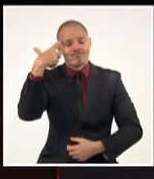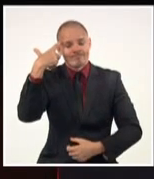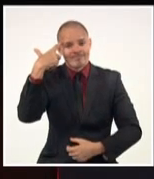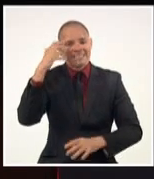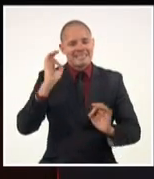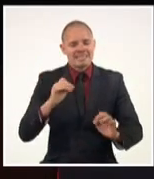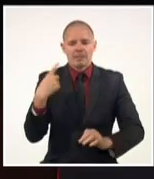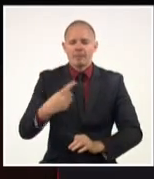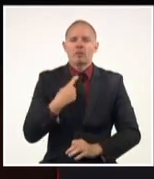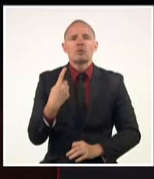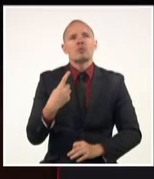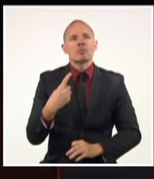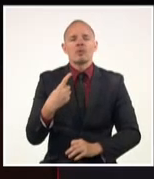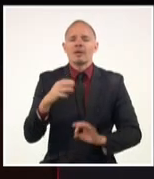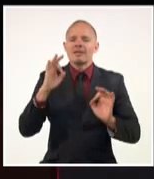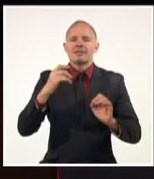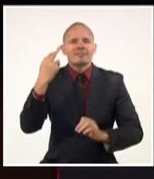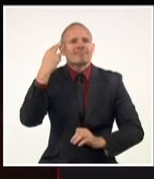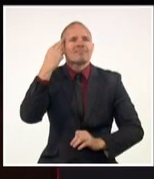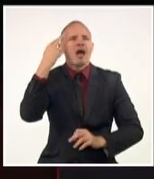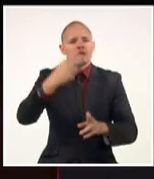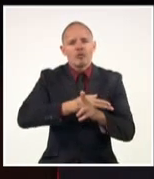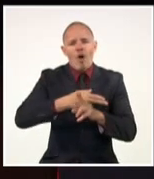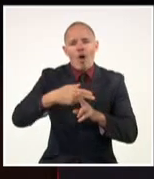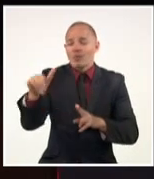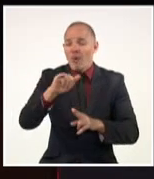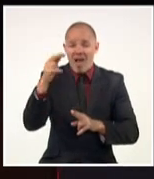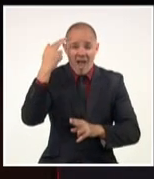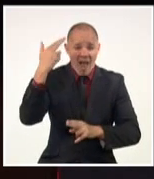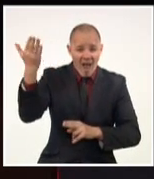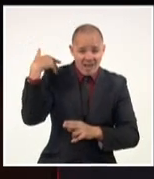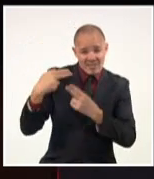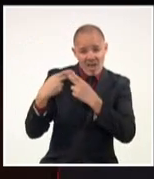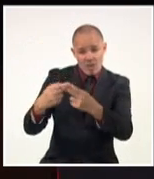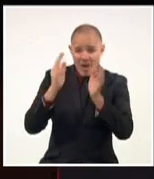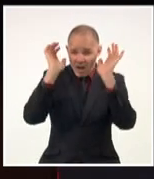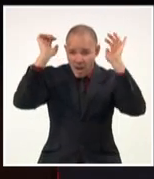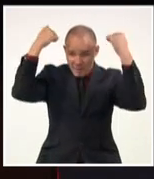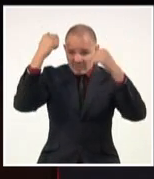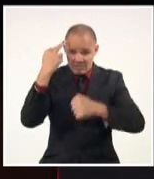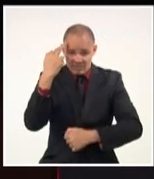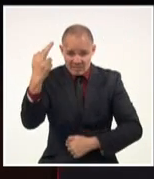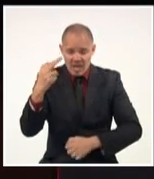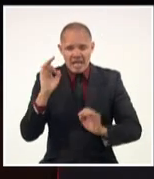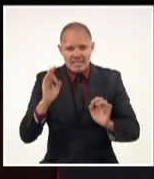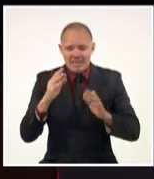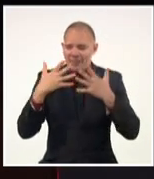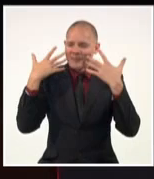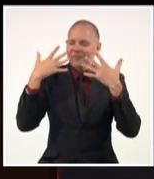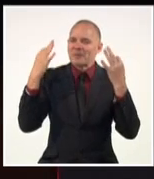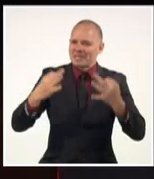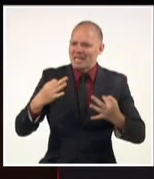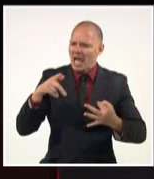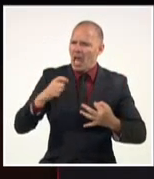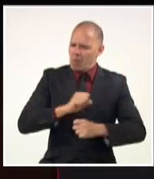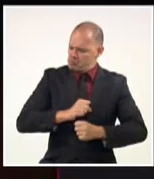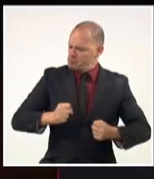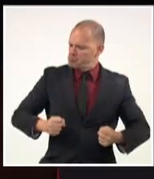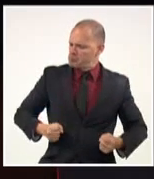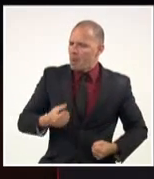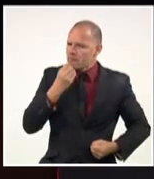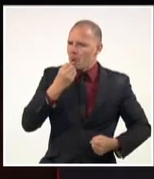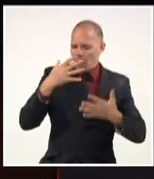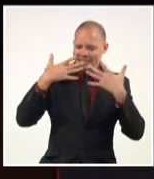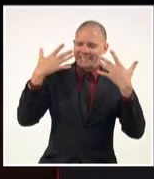celebrar, como lo haría Camilo Cienfuegos, con la alegría ganada en el sacrificio, la suerte de